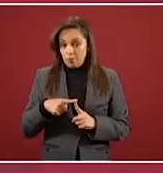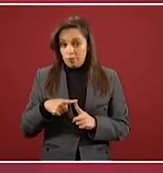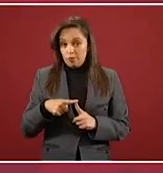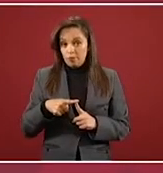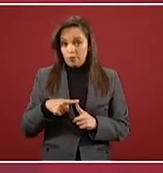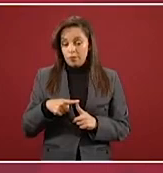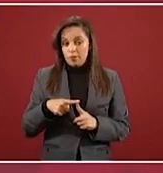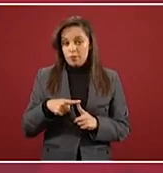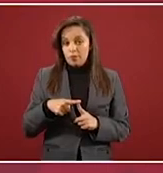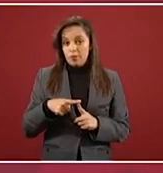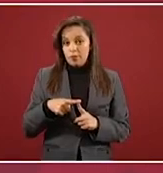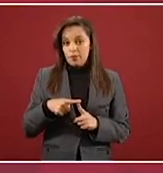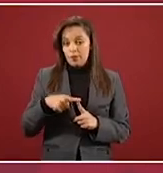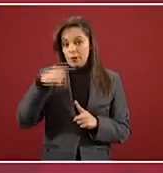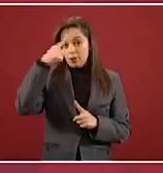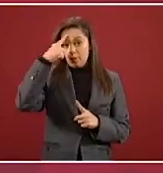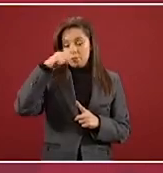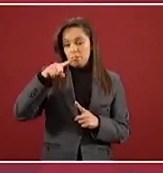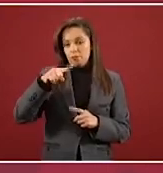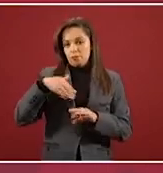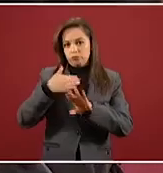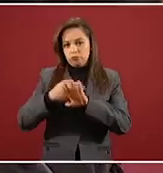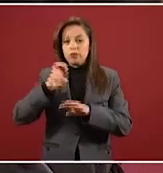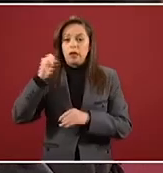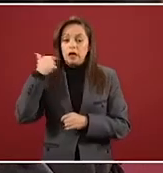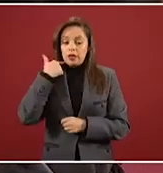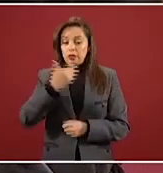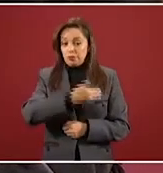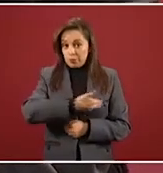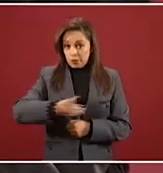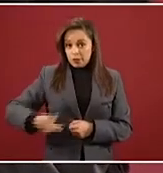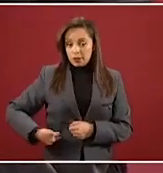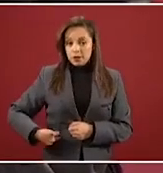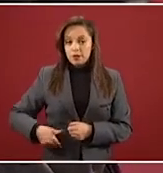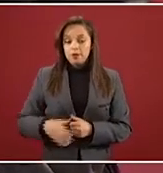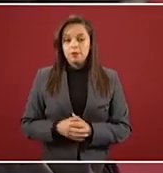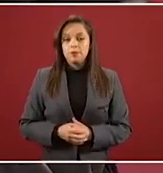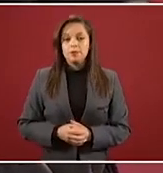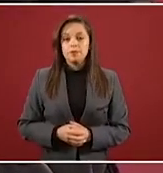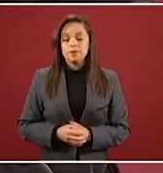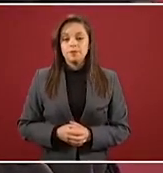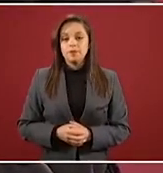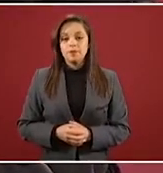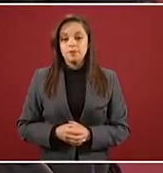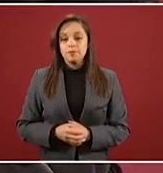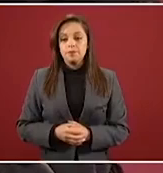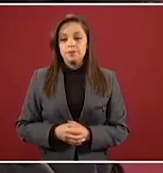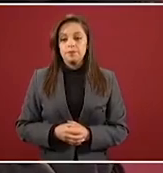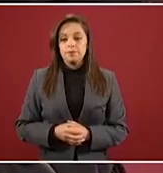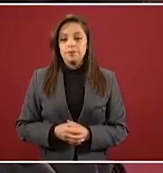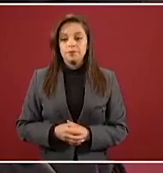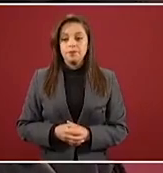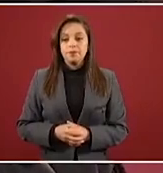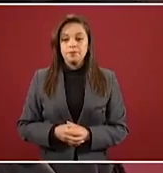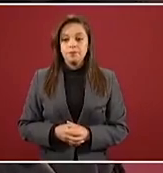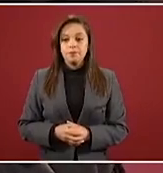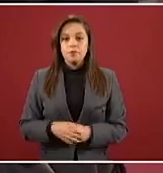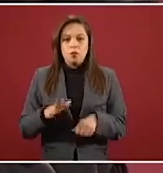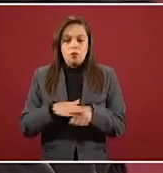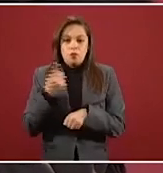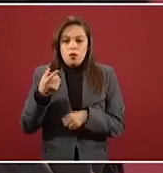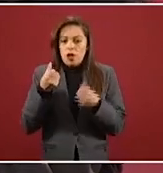a los expresidentes, porque tendríamos que hacerlo así,